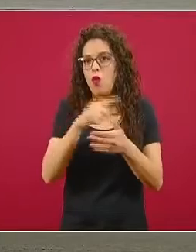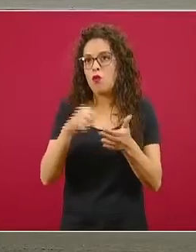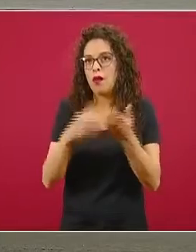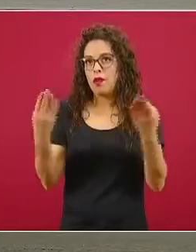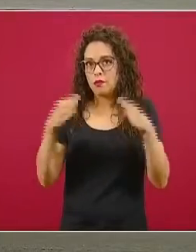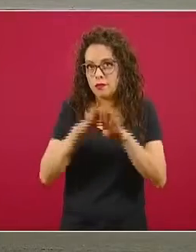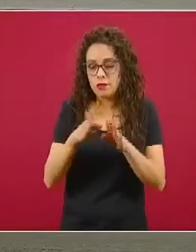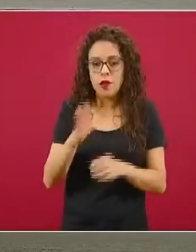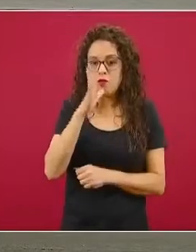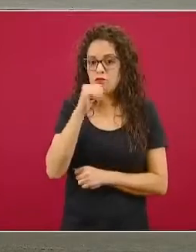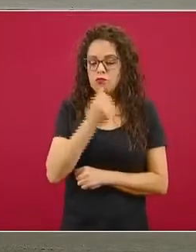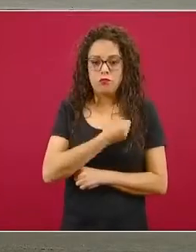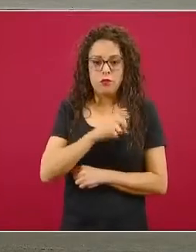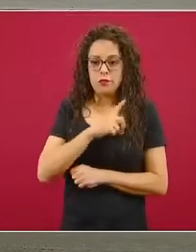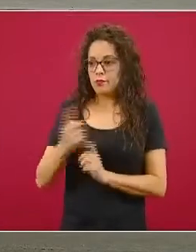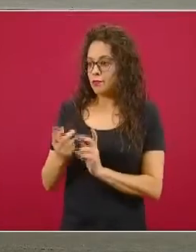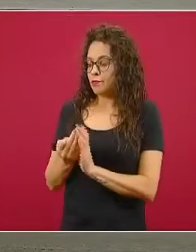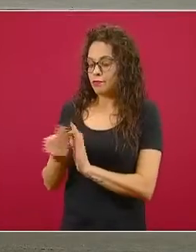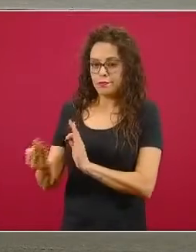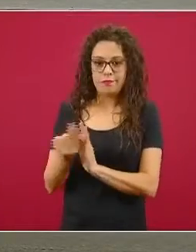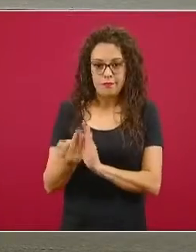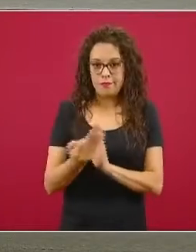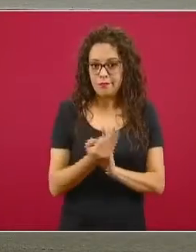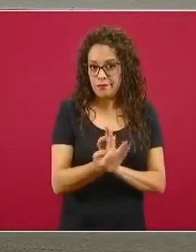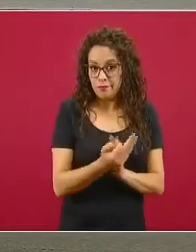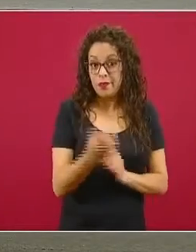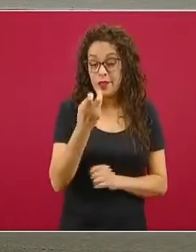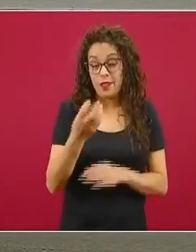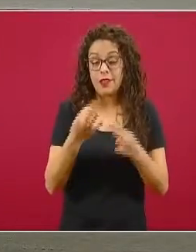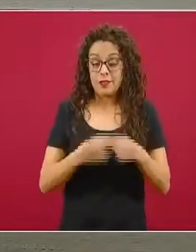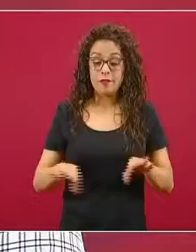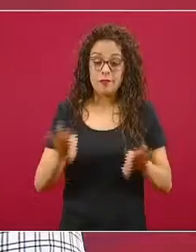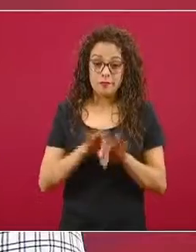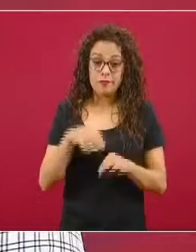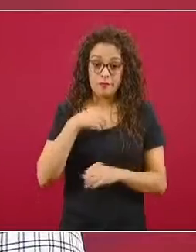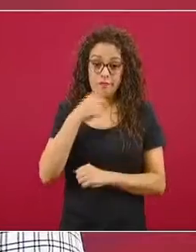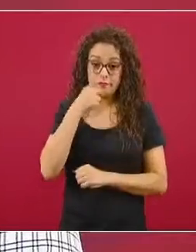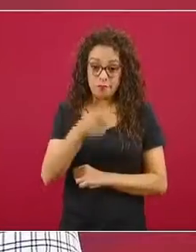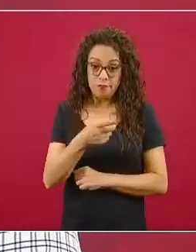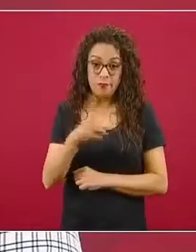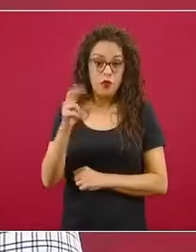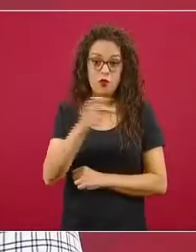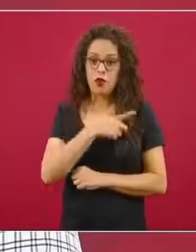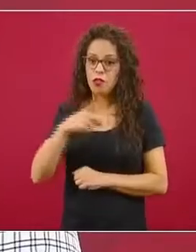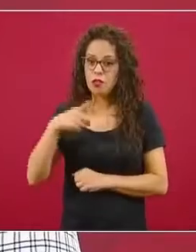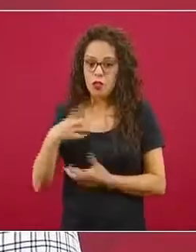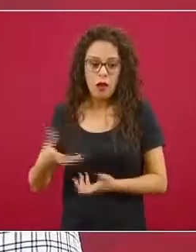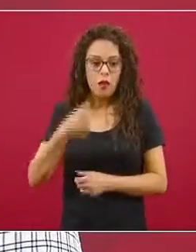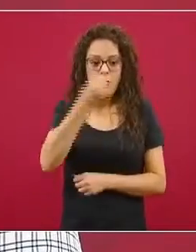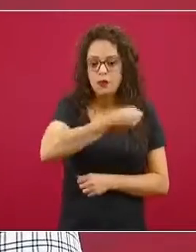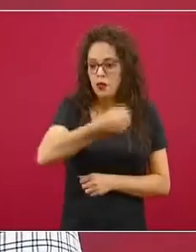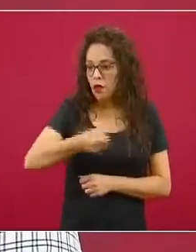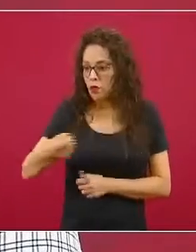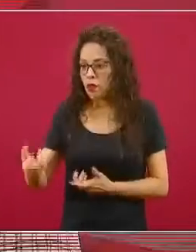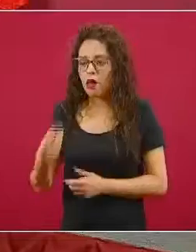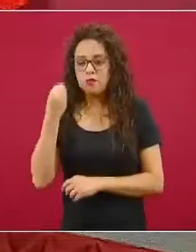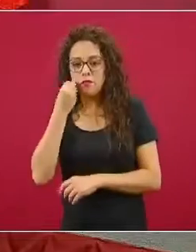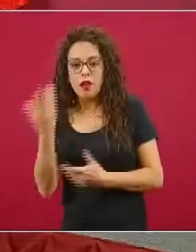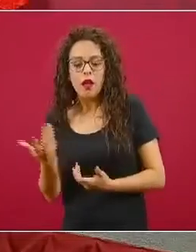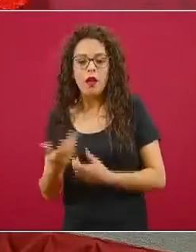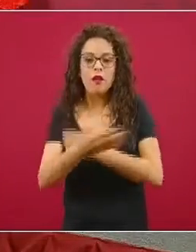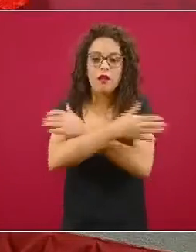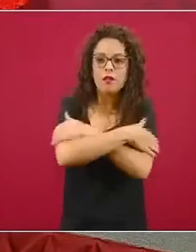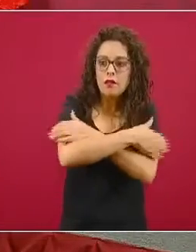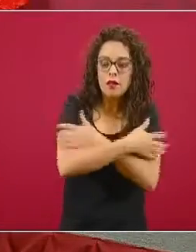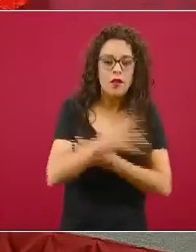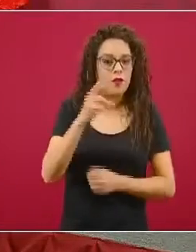la sana distancia. Está de más decir que no debemos de estarnos ni saludando, ni abrazando, ni